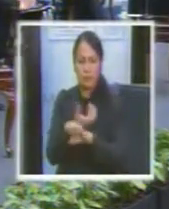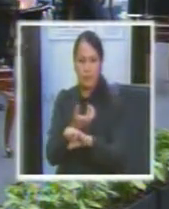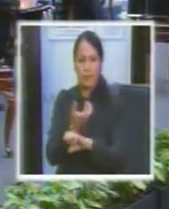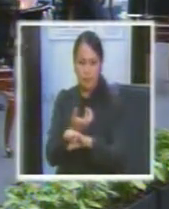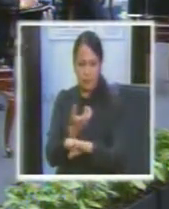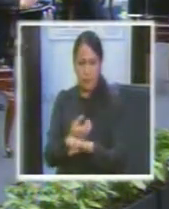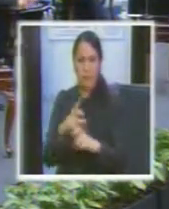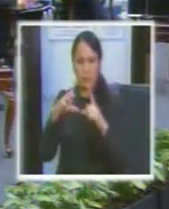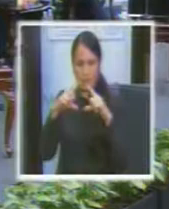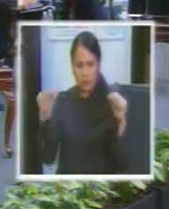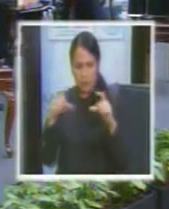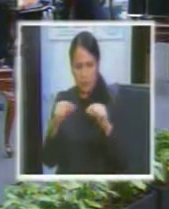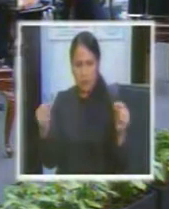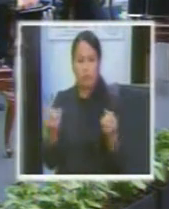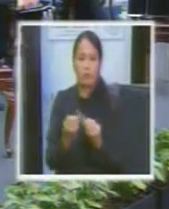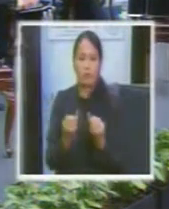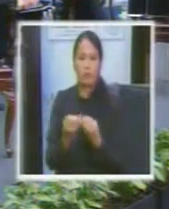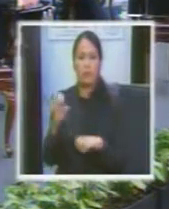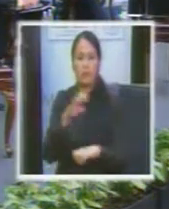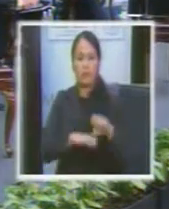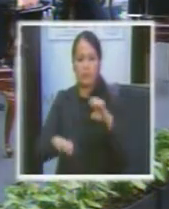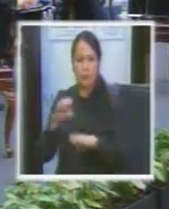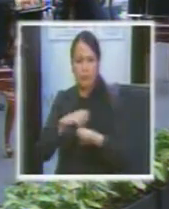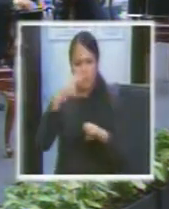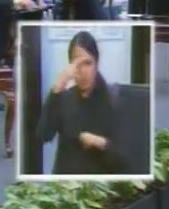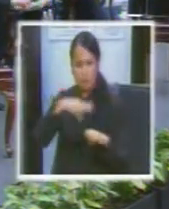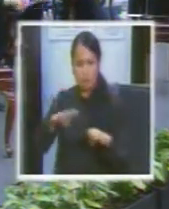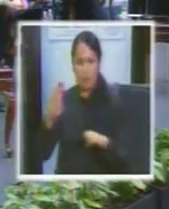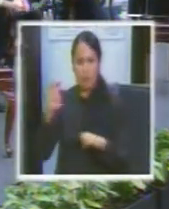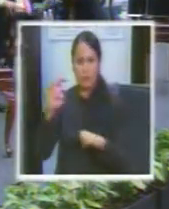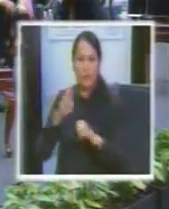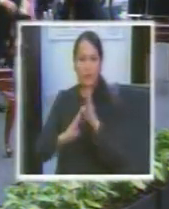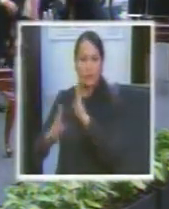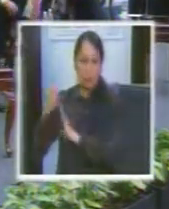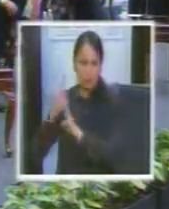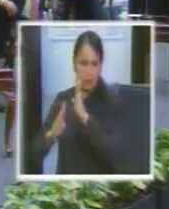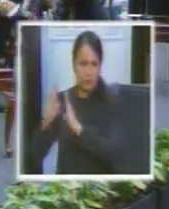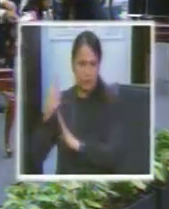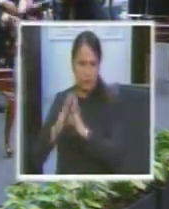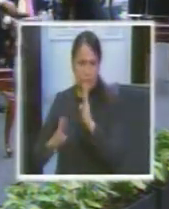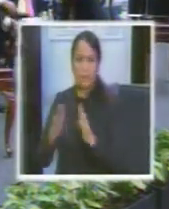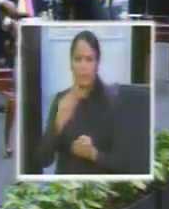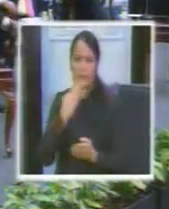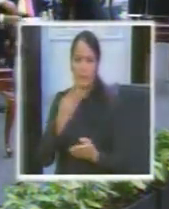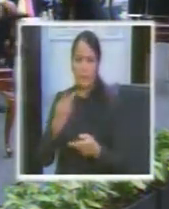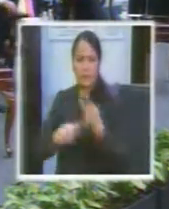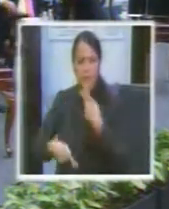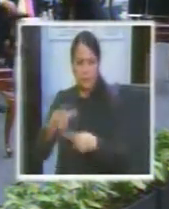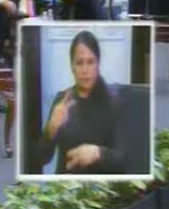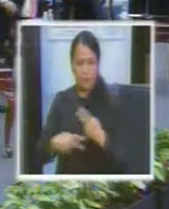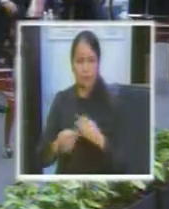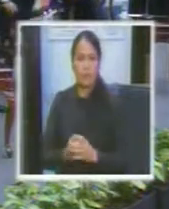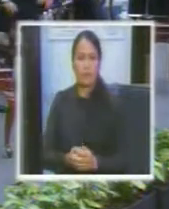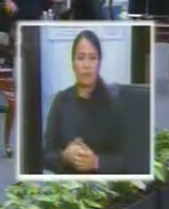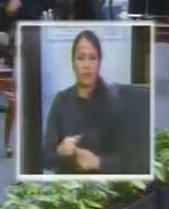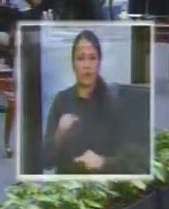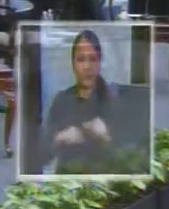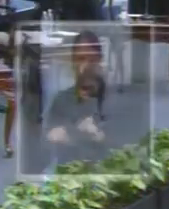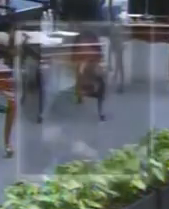en Japón, así como también embajador de México en Bélgica. Bienvenido, eminente embajador, tiene usted el uso de la palabra.